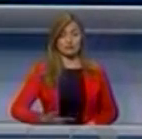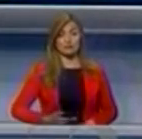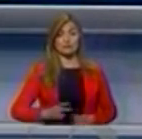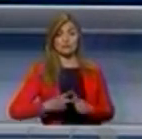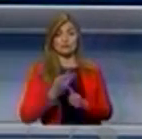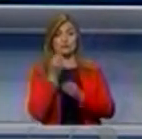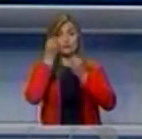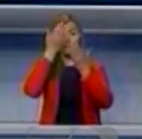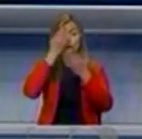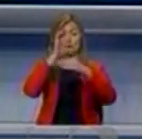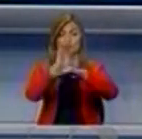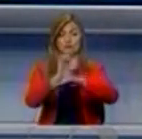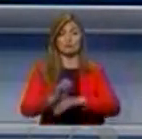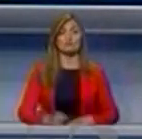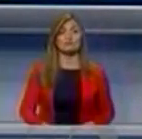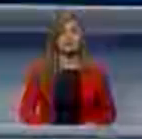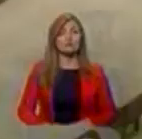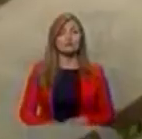segundo informe al país.